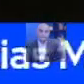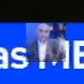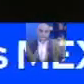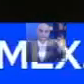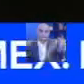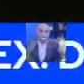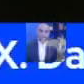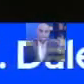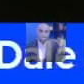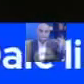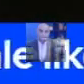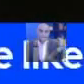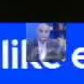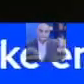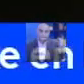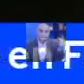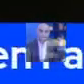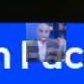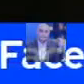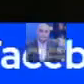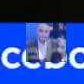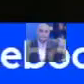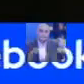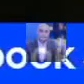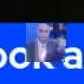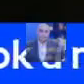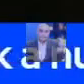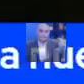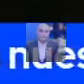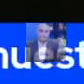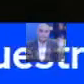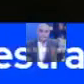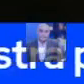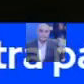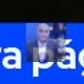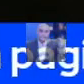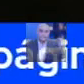director de La Jornada Sin Fronteras en el periódico La Jornada. Y antes de ir a la mesa de diálogo,